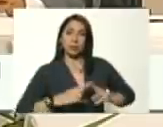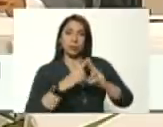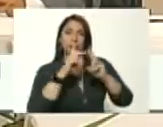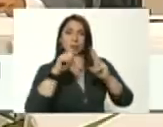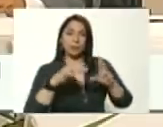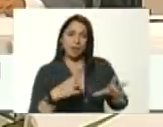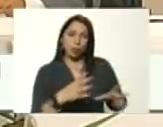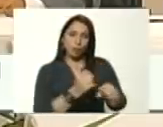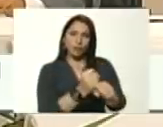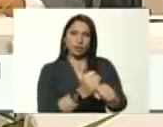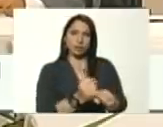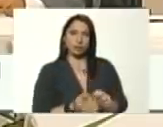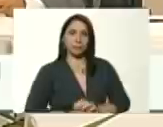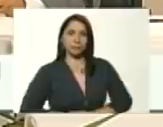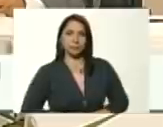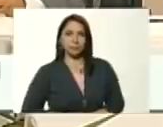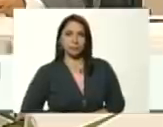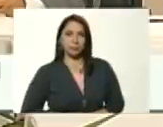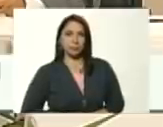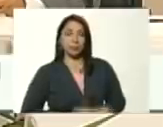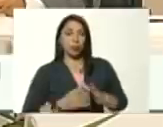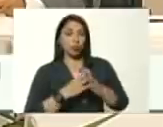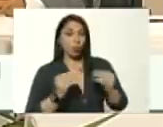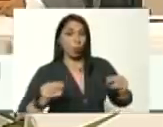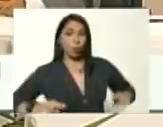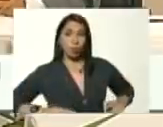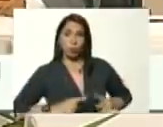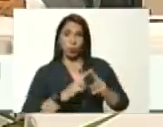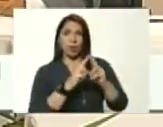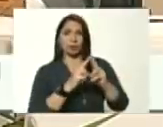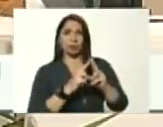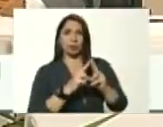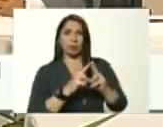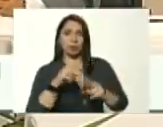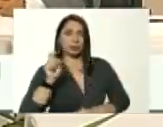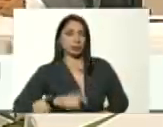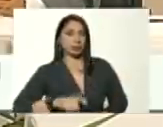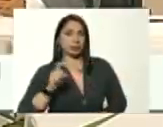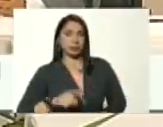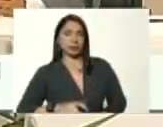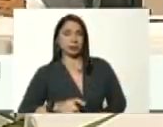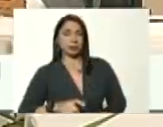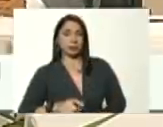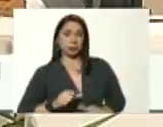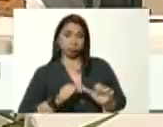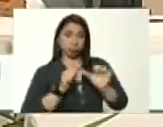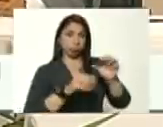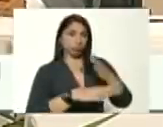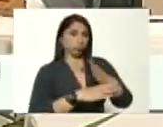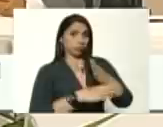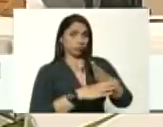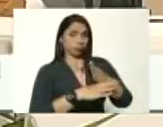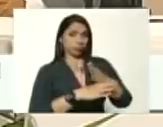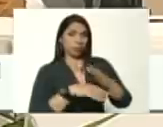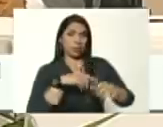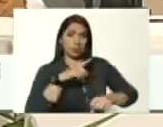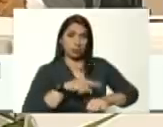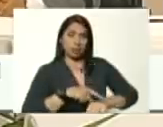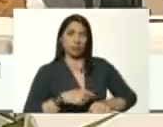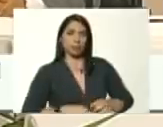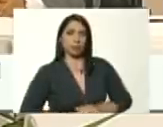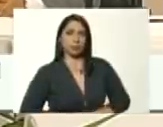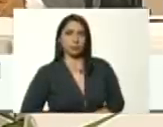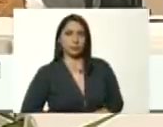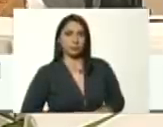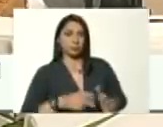confianza todo encuentro implica si se persiste si se mantiene en el tiempo implica